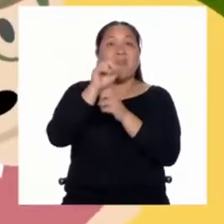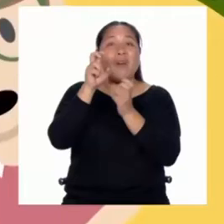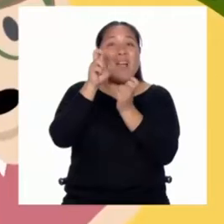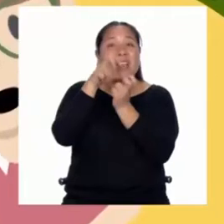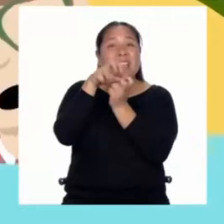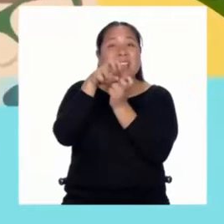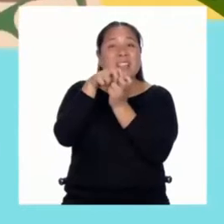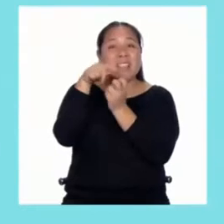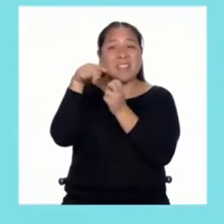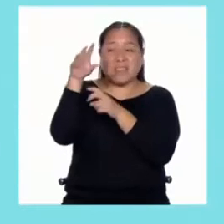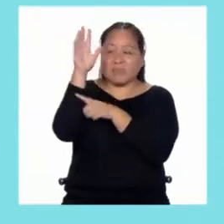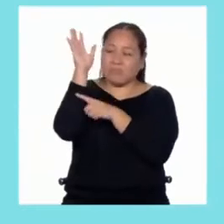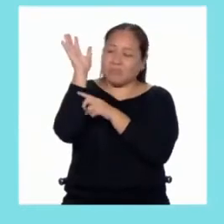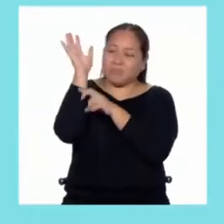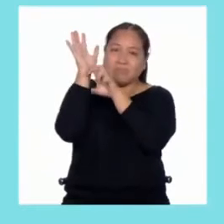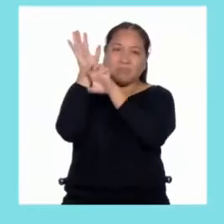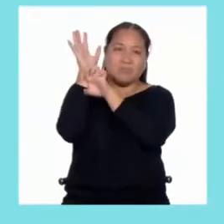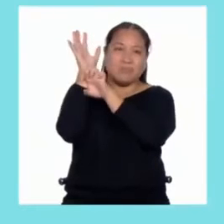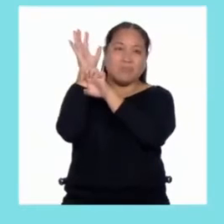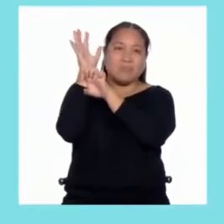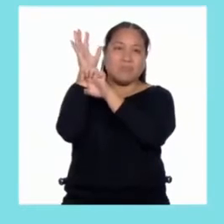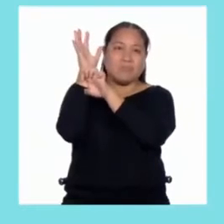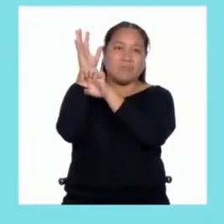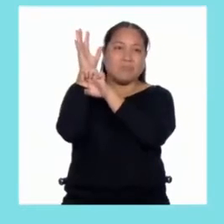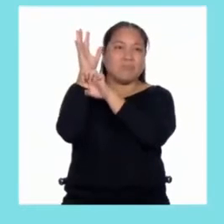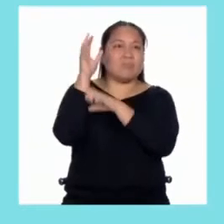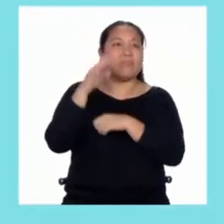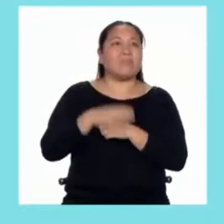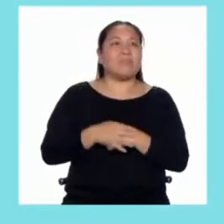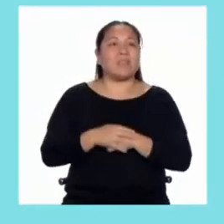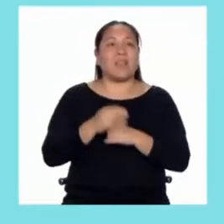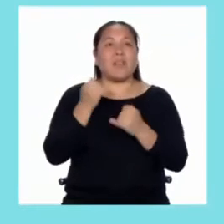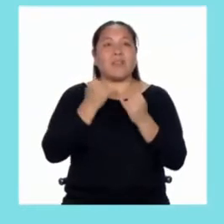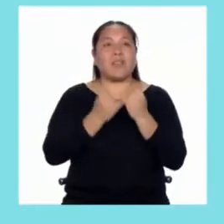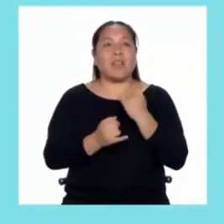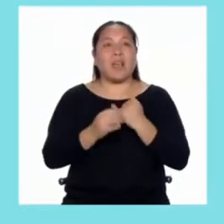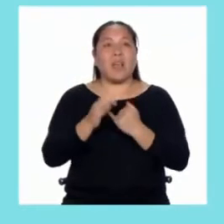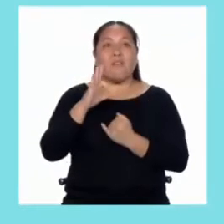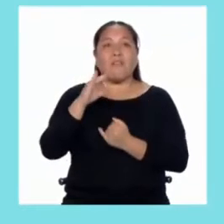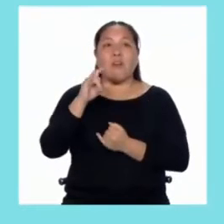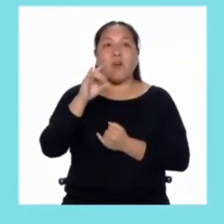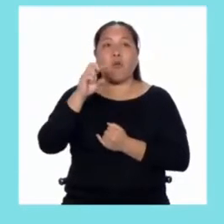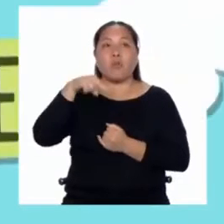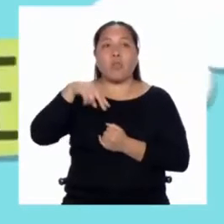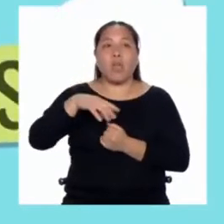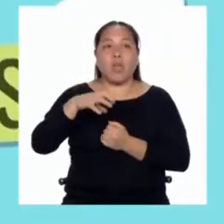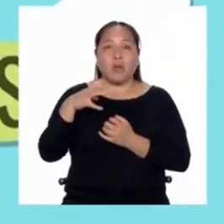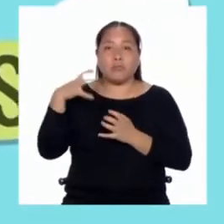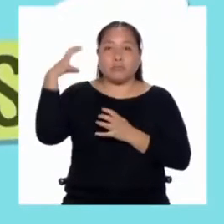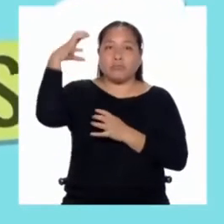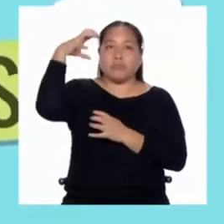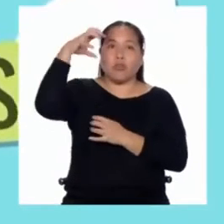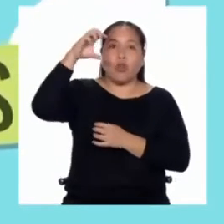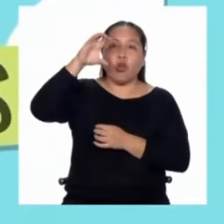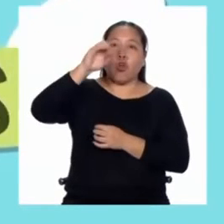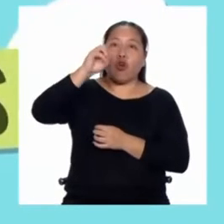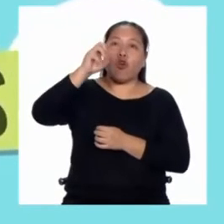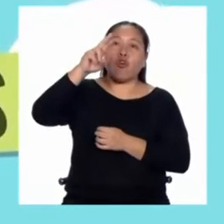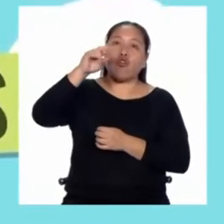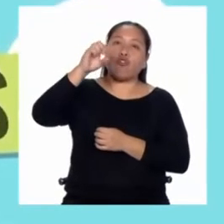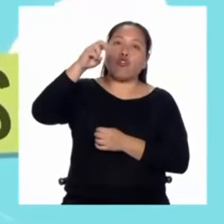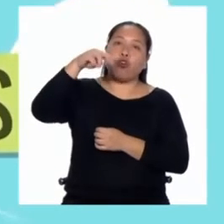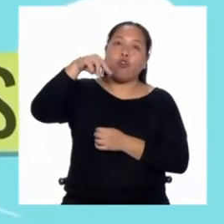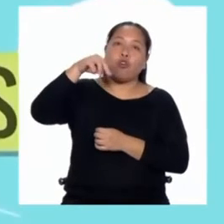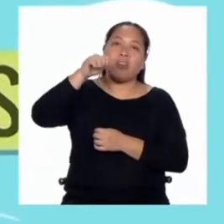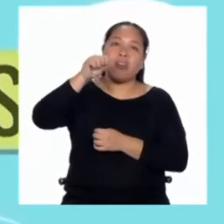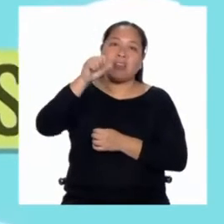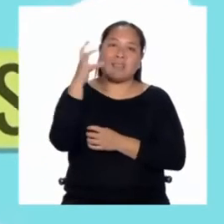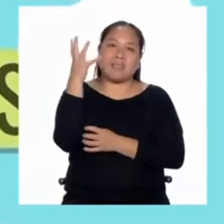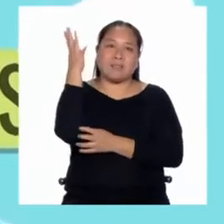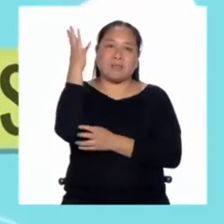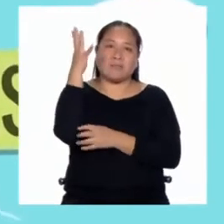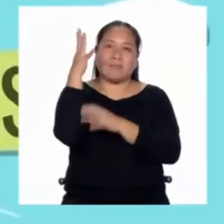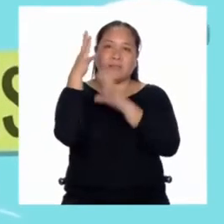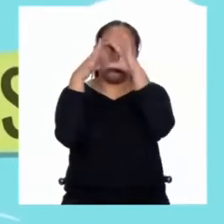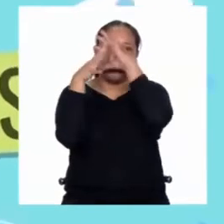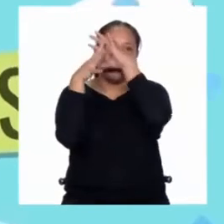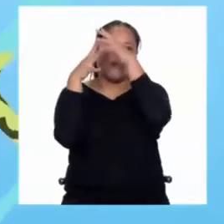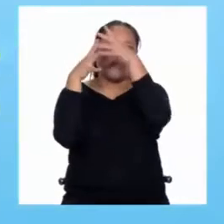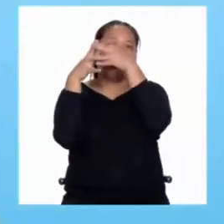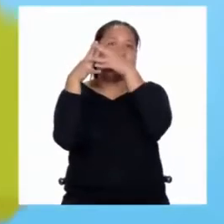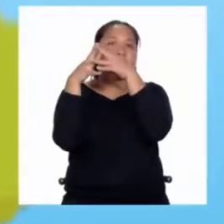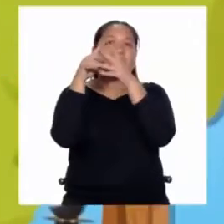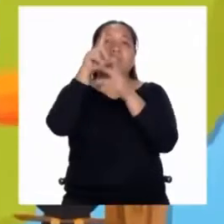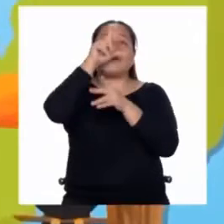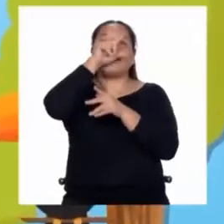del árbol. Y por último, tenemos a la fauna de las coronas. Aquí podemos encontrar animales de alas y buen